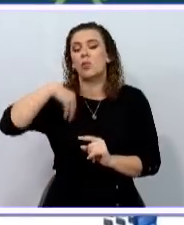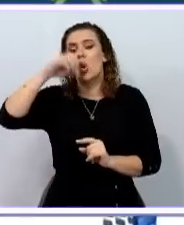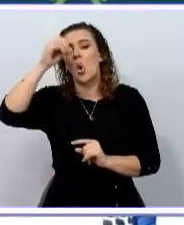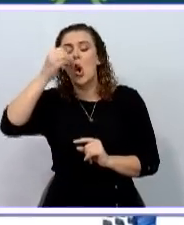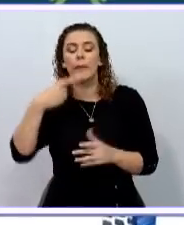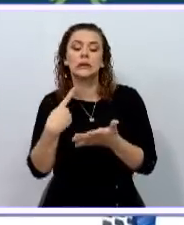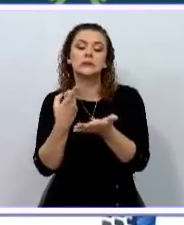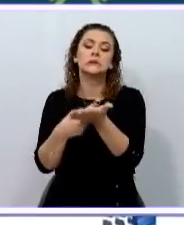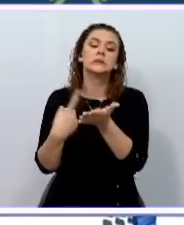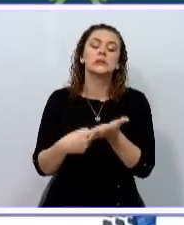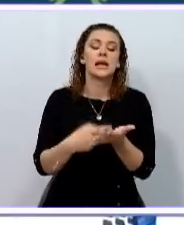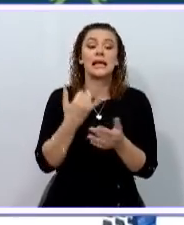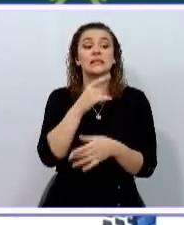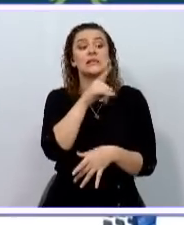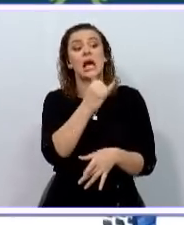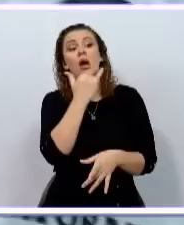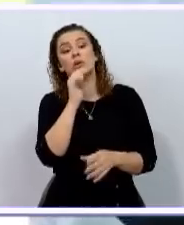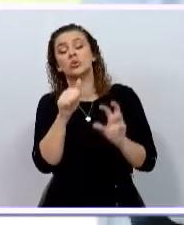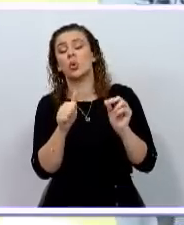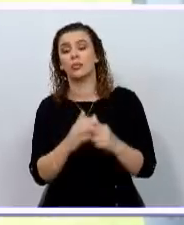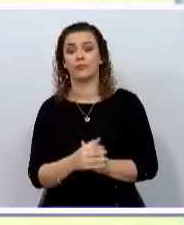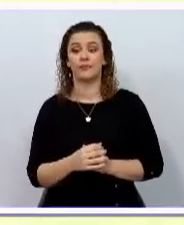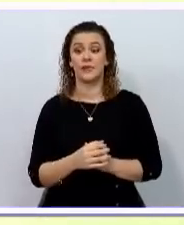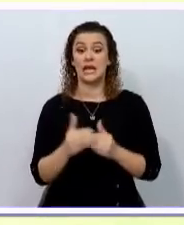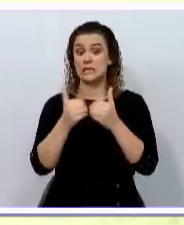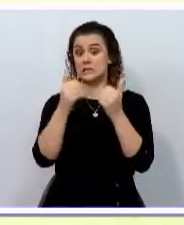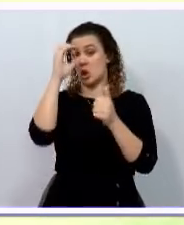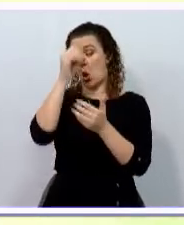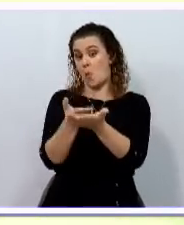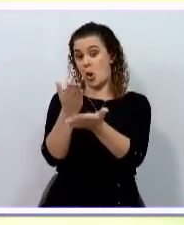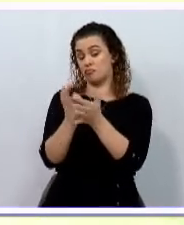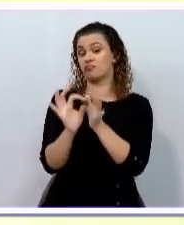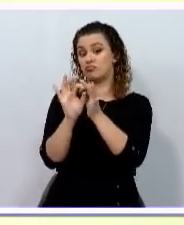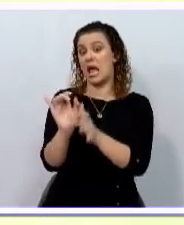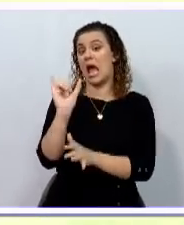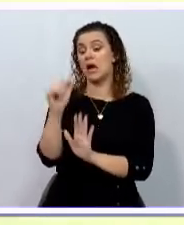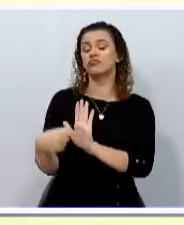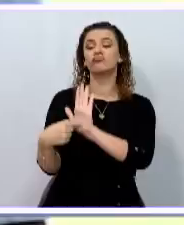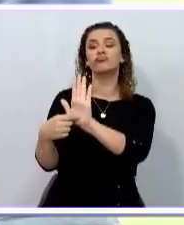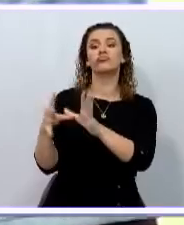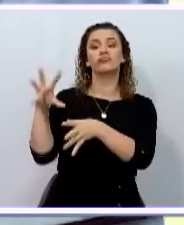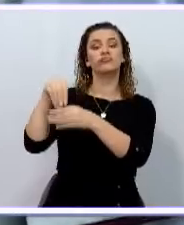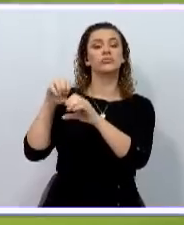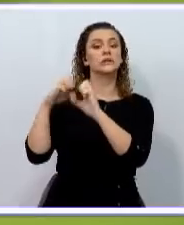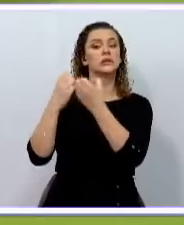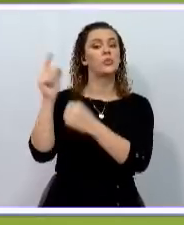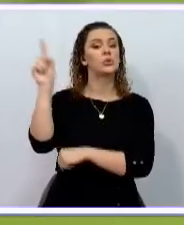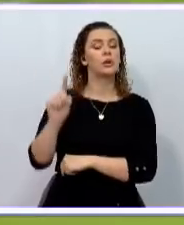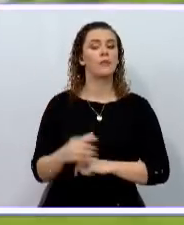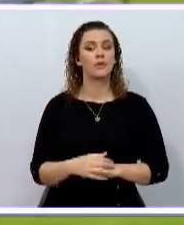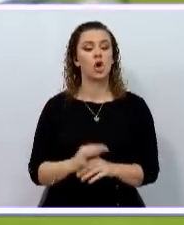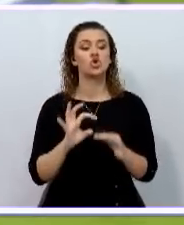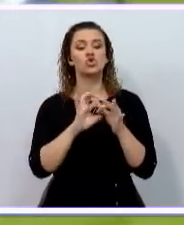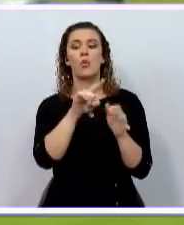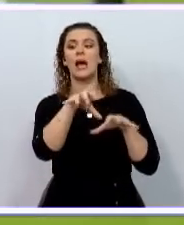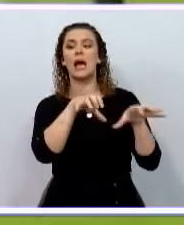de que si él se equivocó o no sin opiniones al respecto así se mostraron los integrantes del Deportivo Saprissa